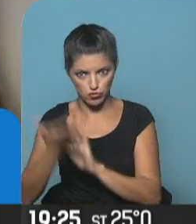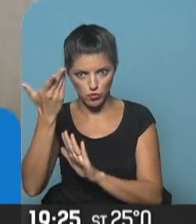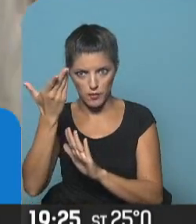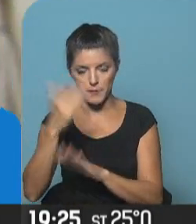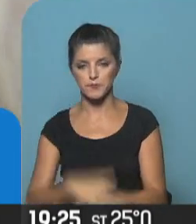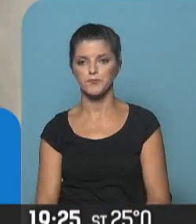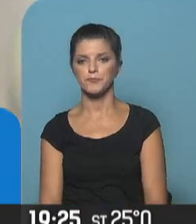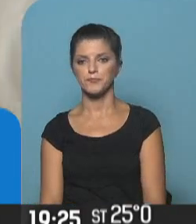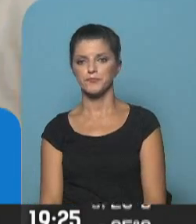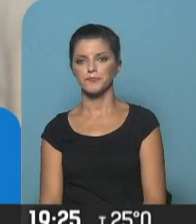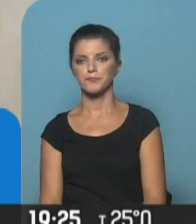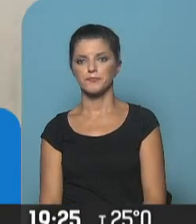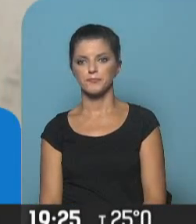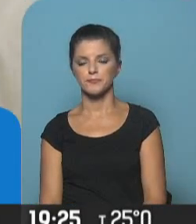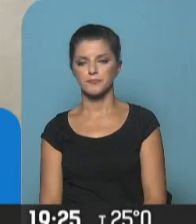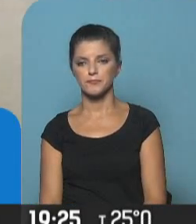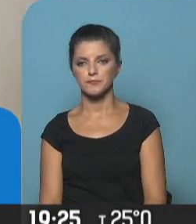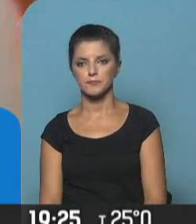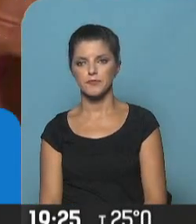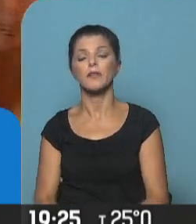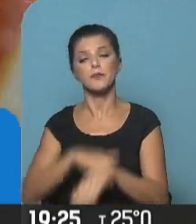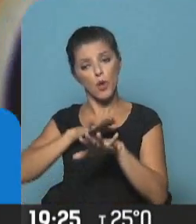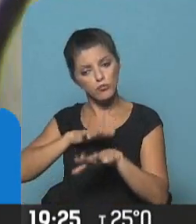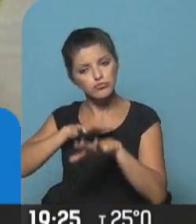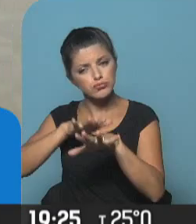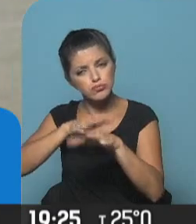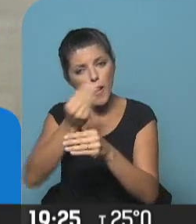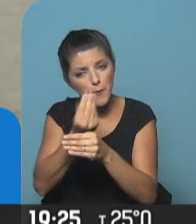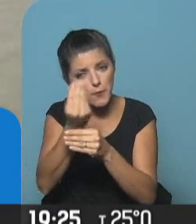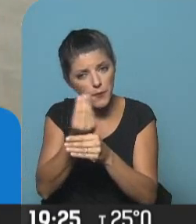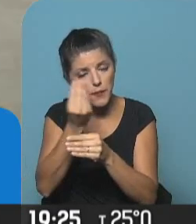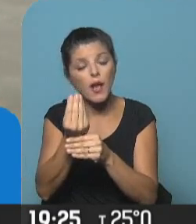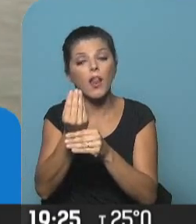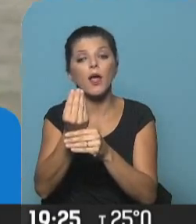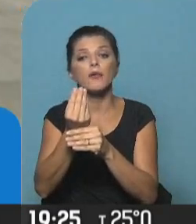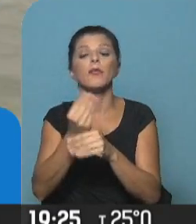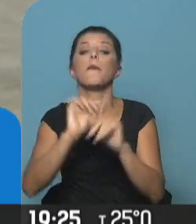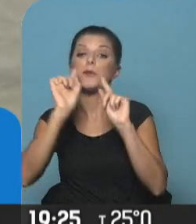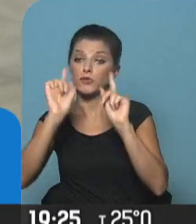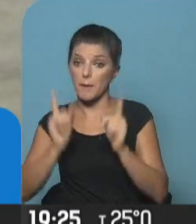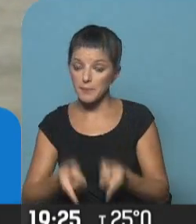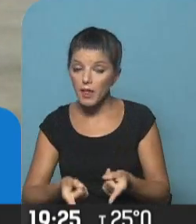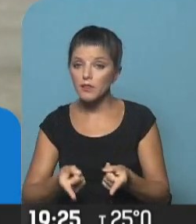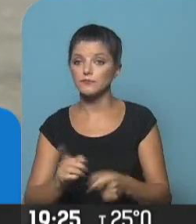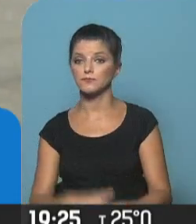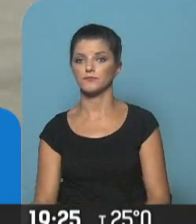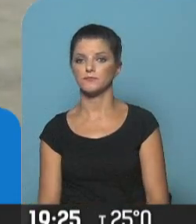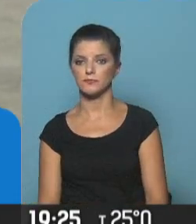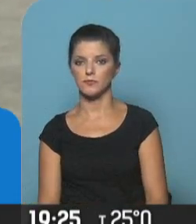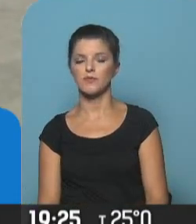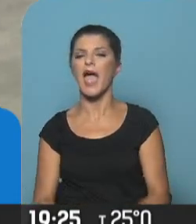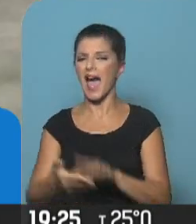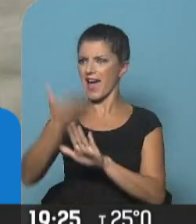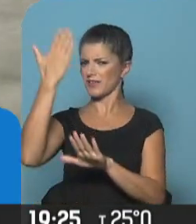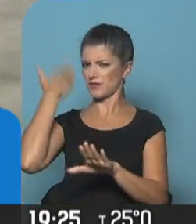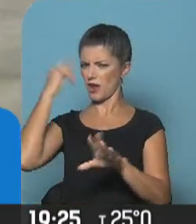que va a consistir en esta movilización con velas encendidas y que además, como parte de esta protesta, también tuvo el ruidazo en la jornada